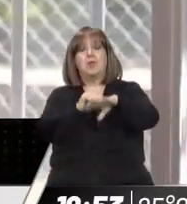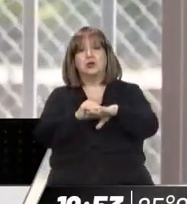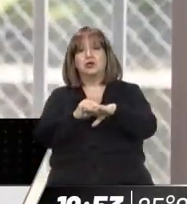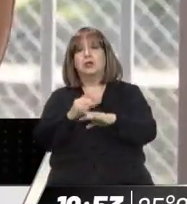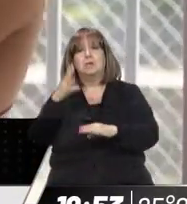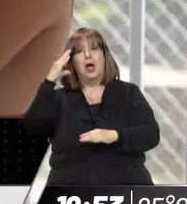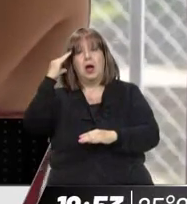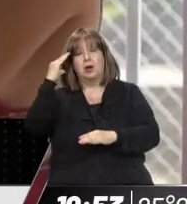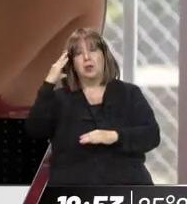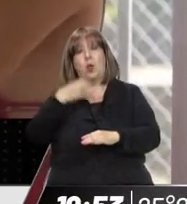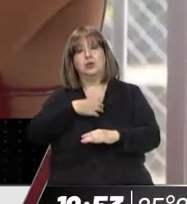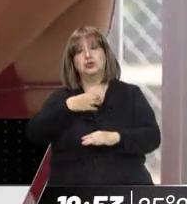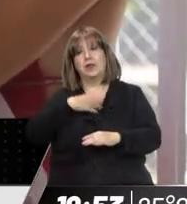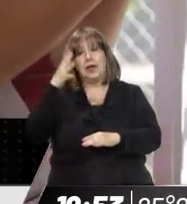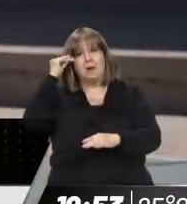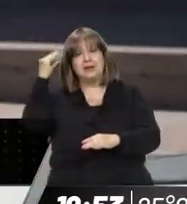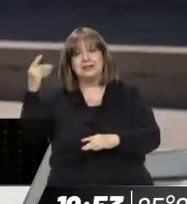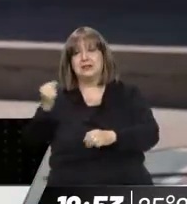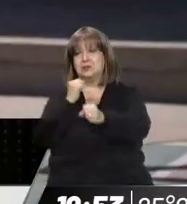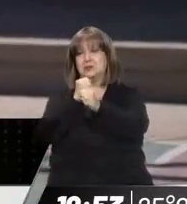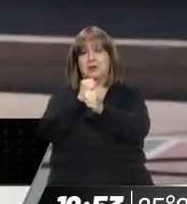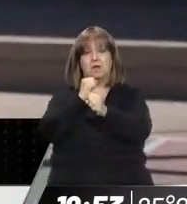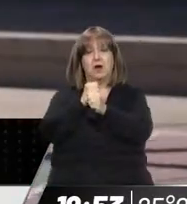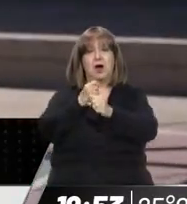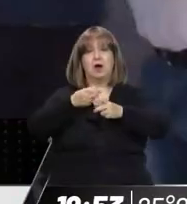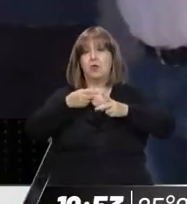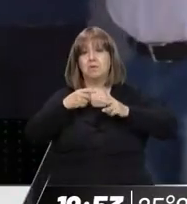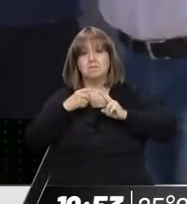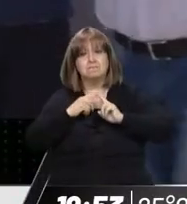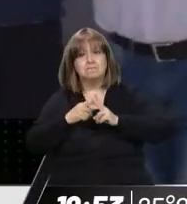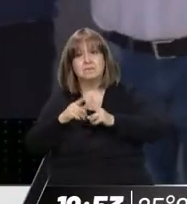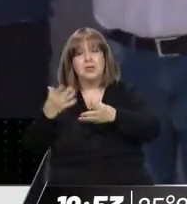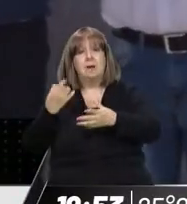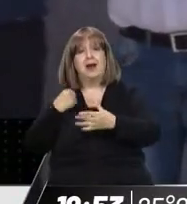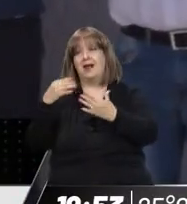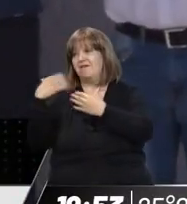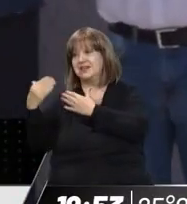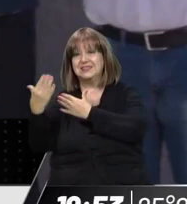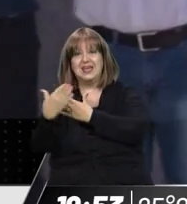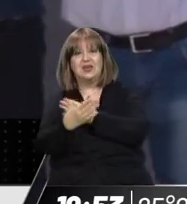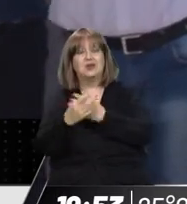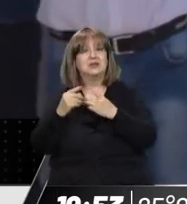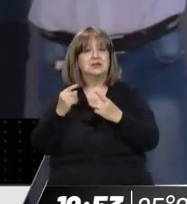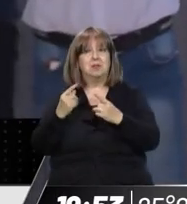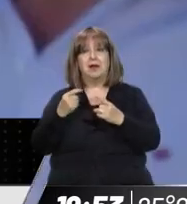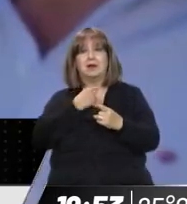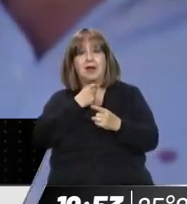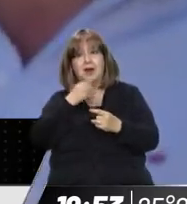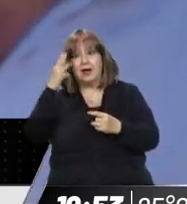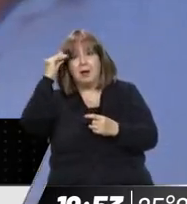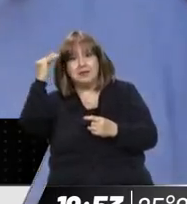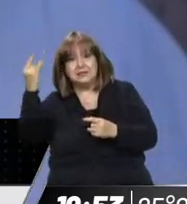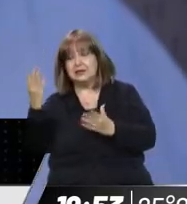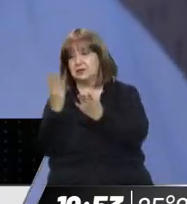de capacitación en oficios, en trabajos, para permitirle a las vecinas y los vecinos del barrio que quieran